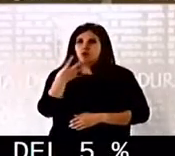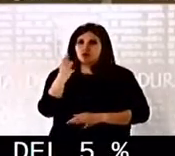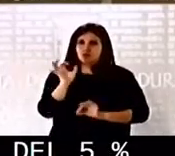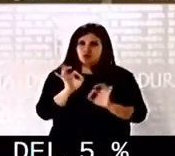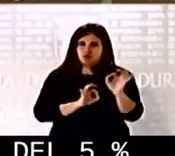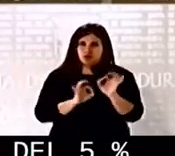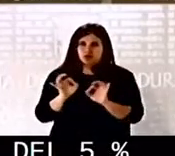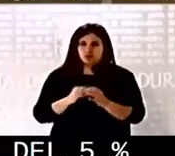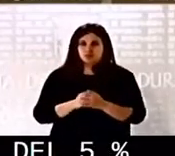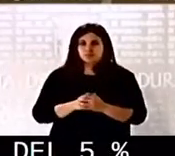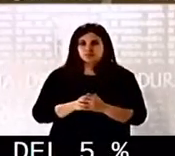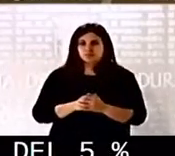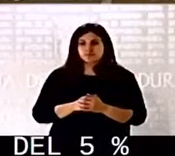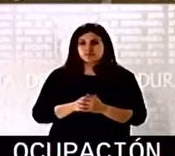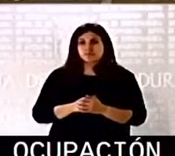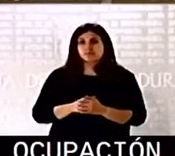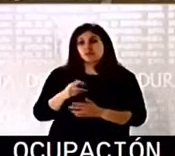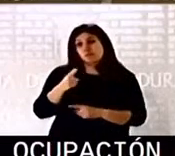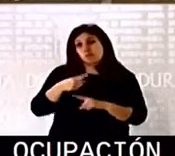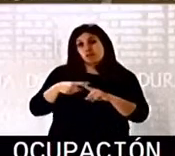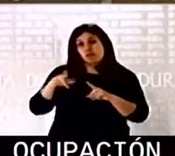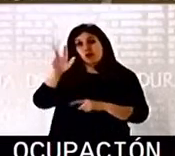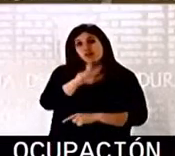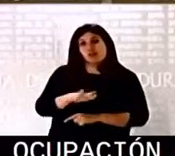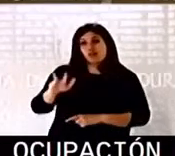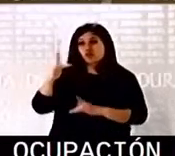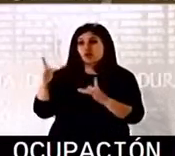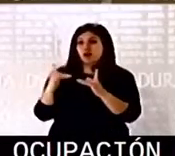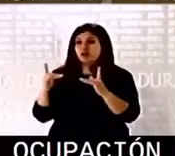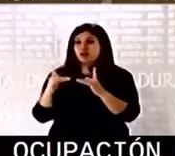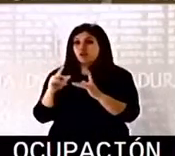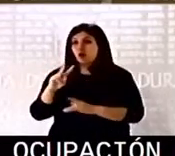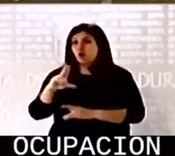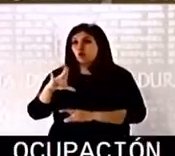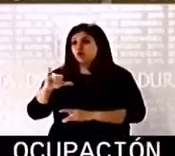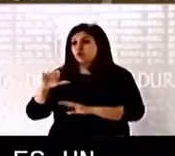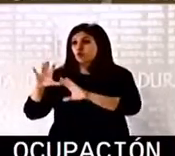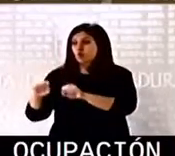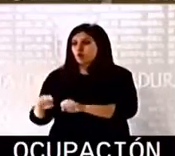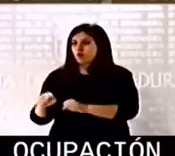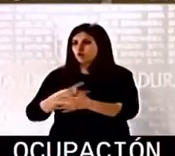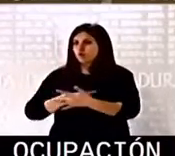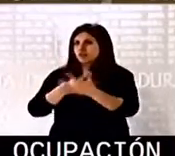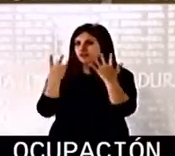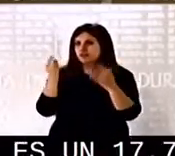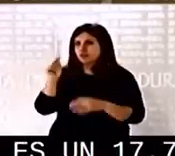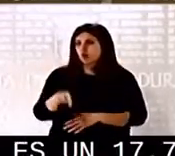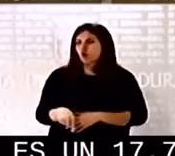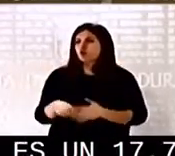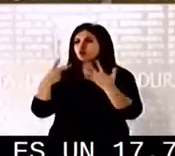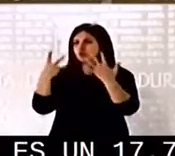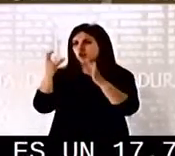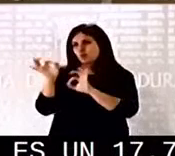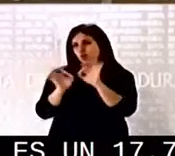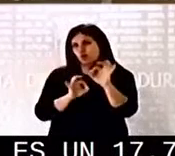la ocupación de la media nacional de las camas de UCI es un 17,7%, frente a